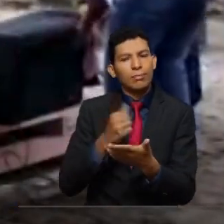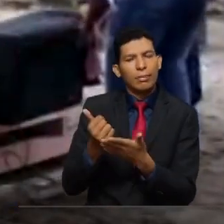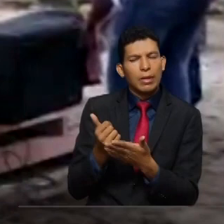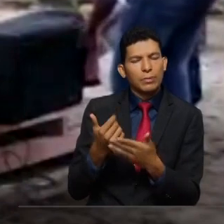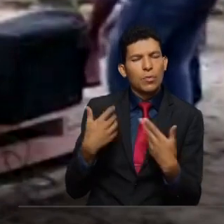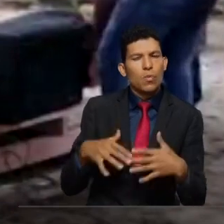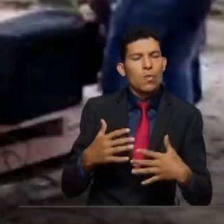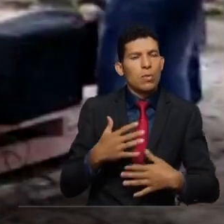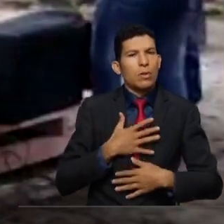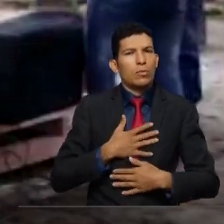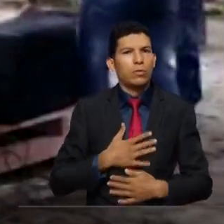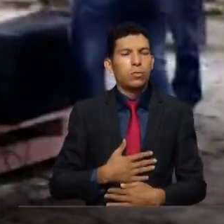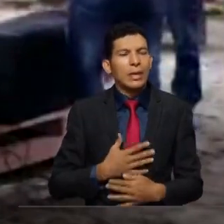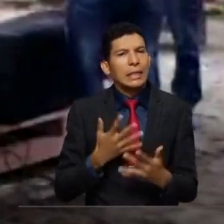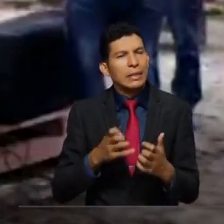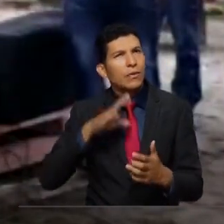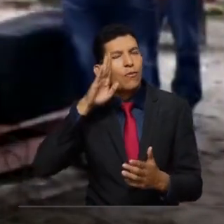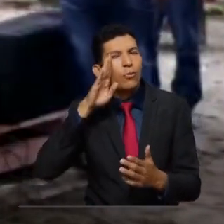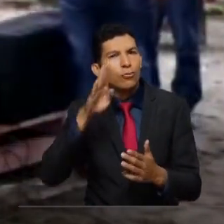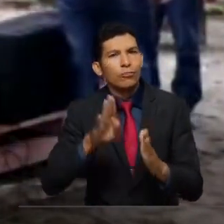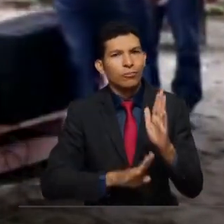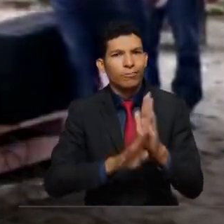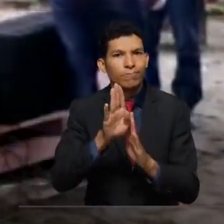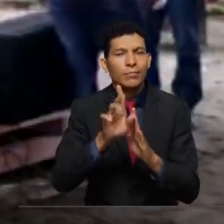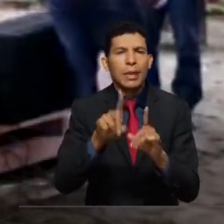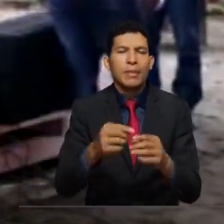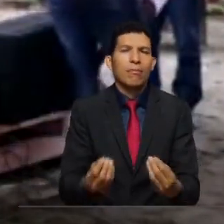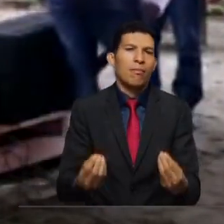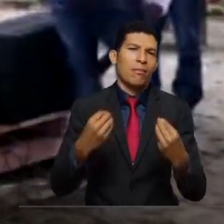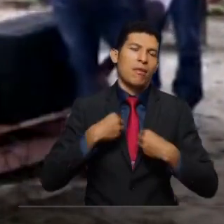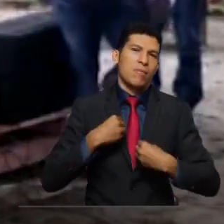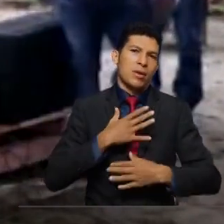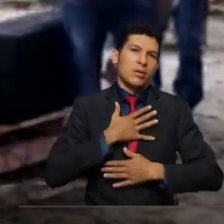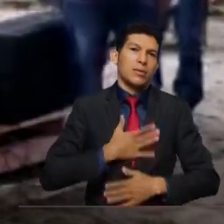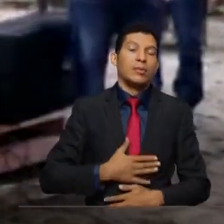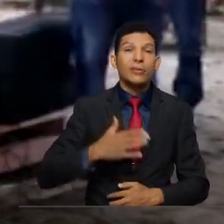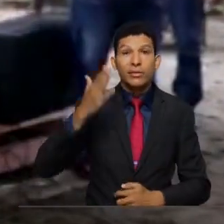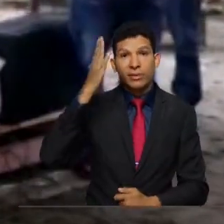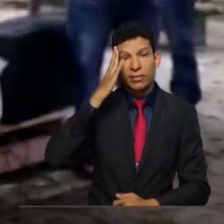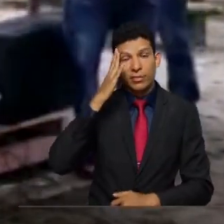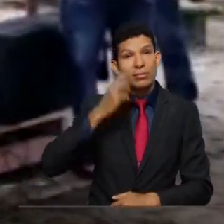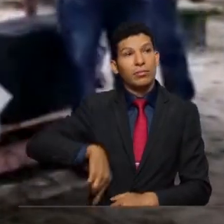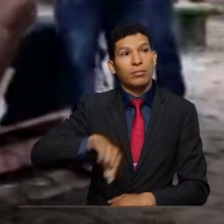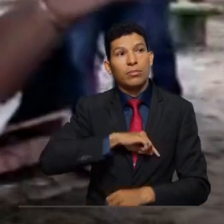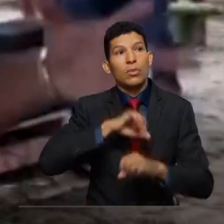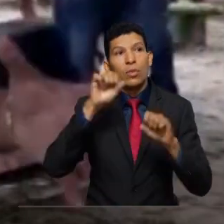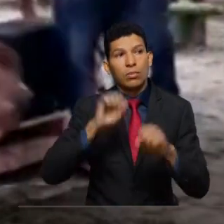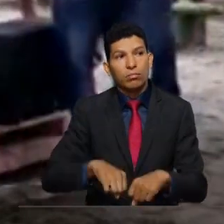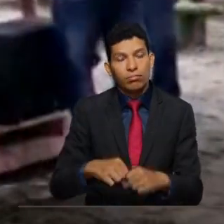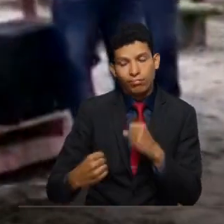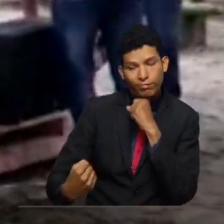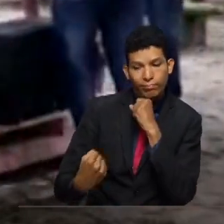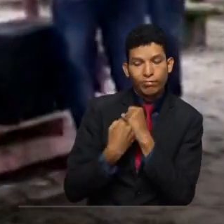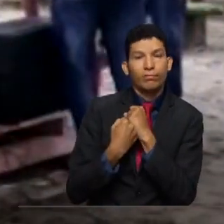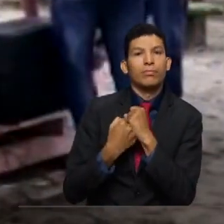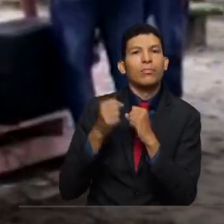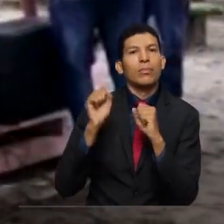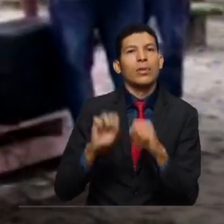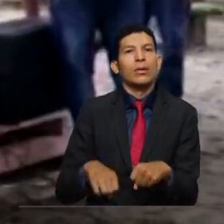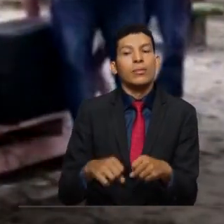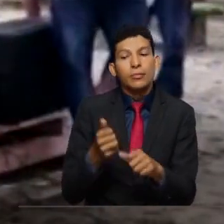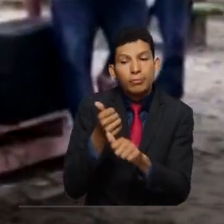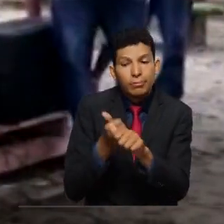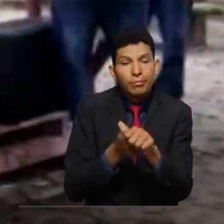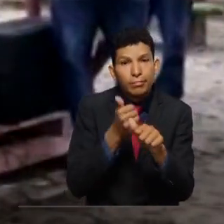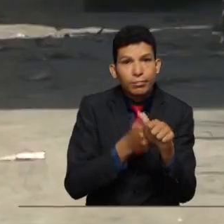esperanza y nos llena también de una tranquilidad el saber que podemos tener un respaldo para que